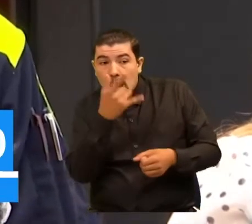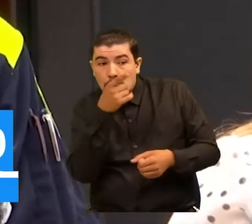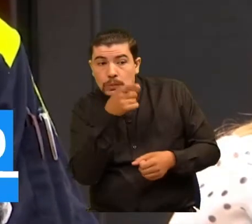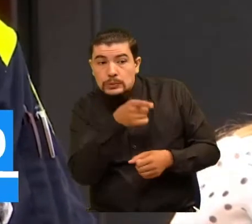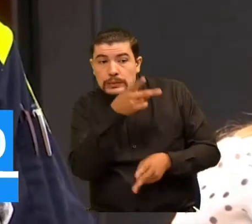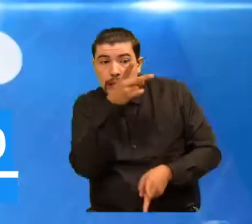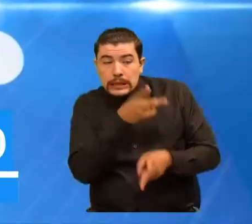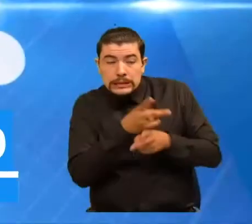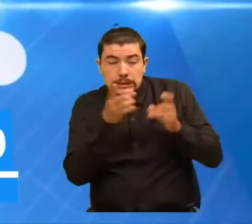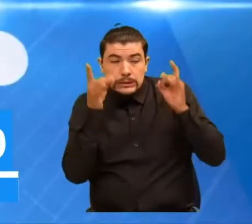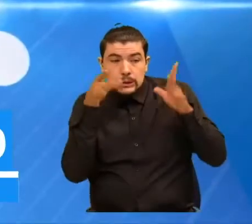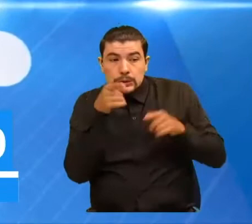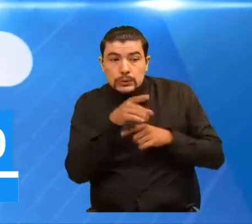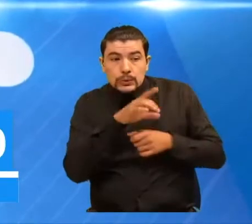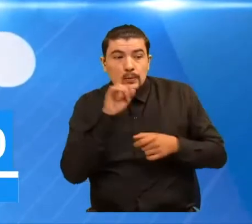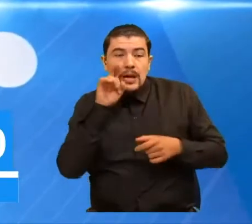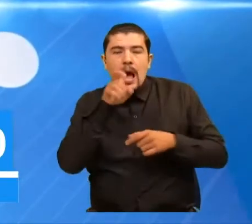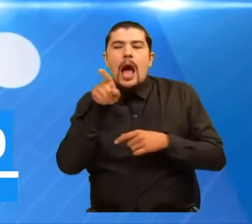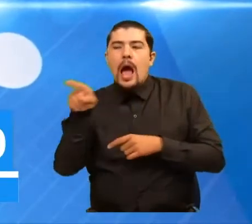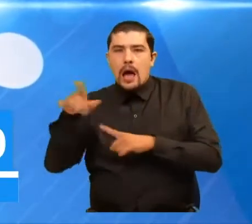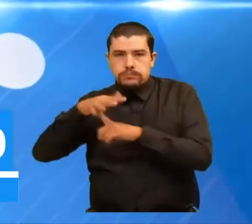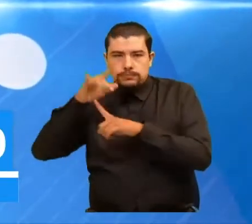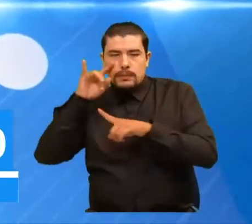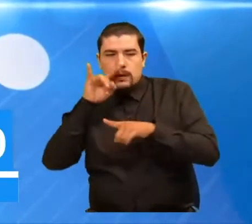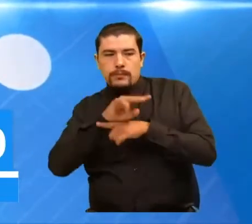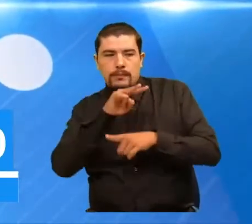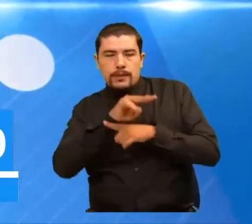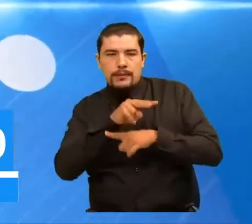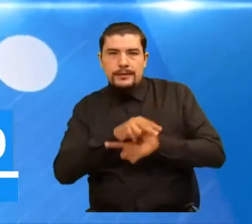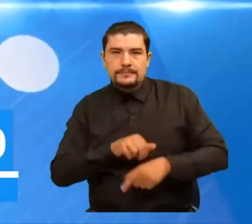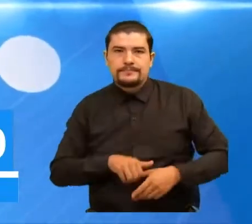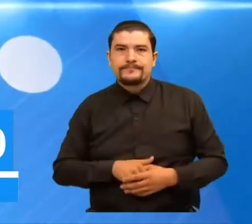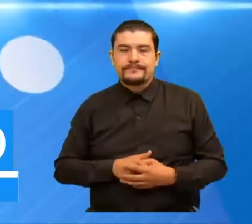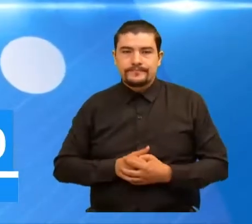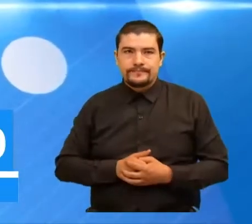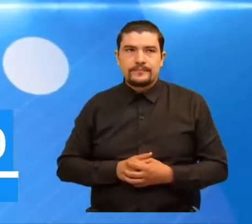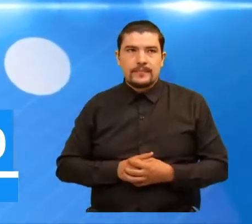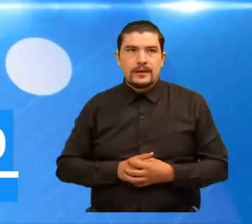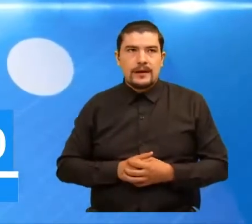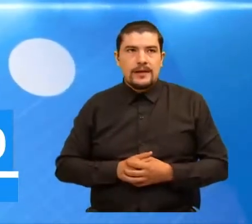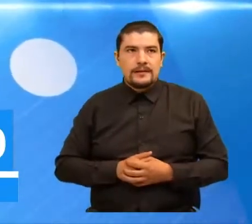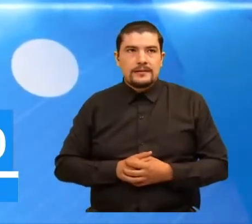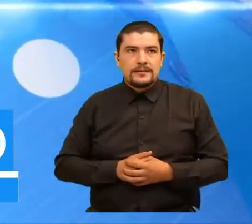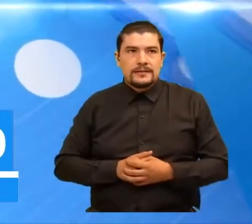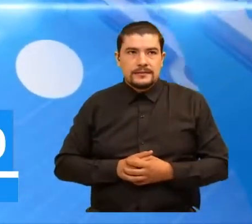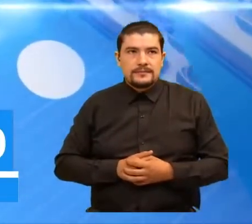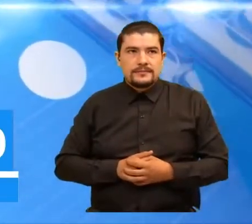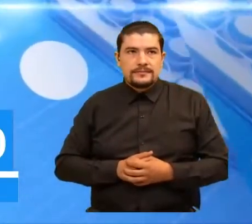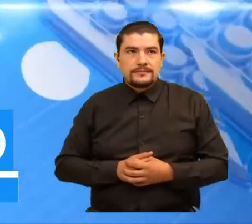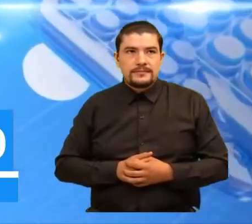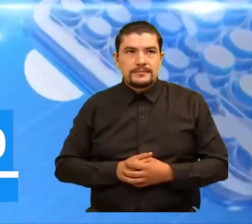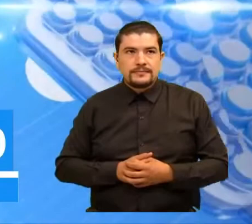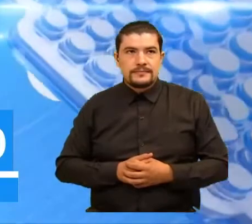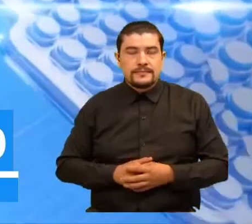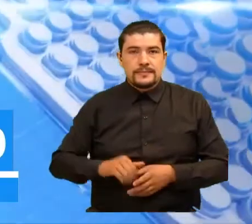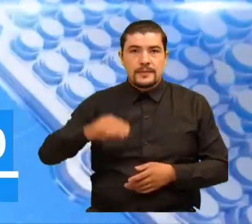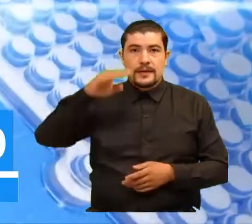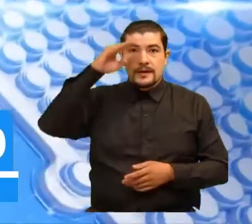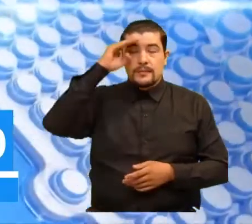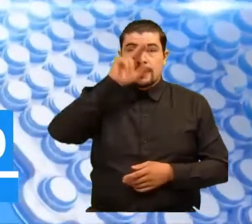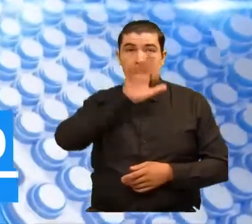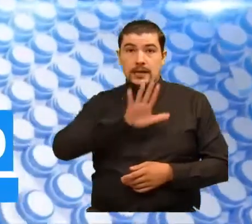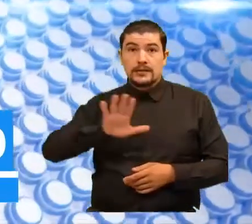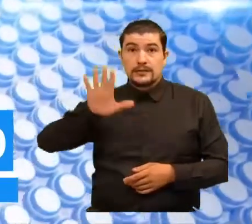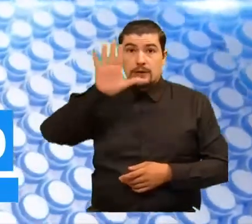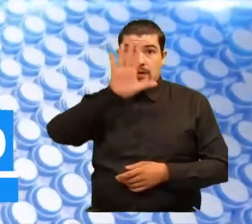esa aeronave. El oficial explicó a qué se deben los constantes operativos nocturnos donde se usa un escuadrón aéreo que por